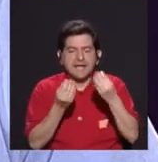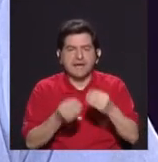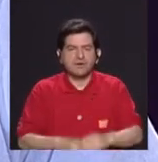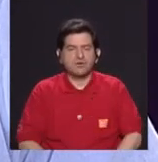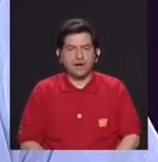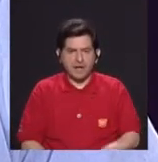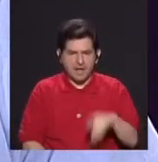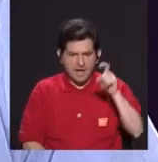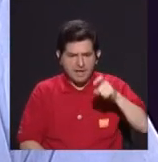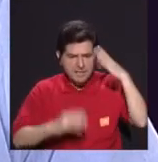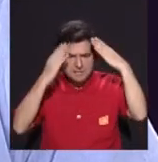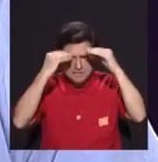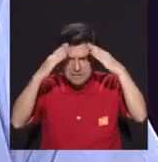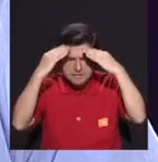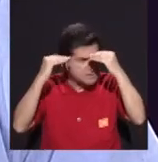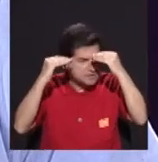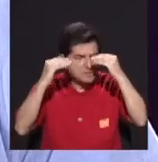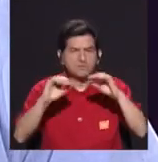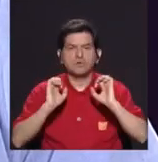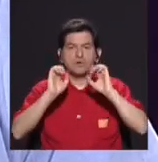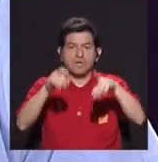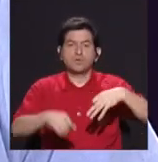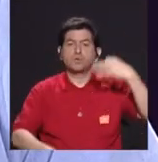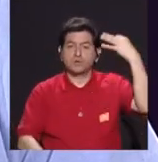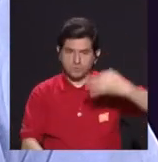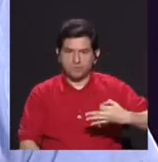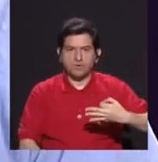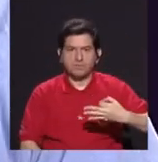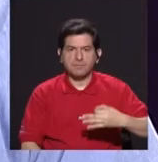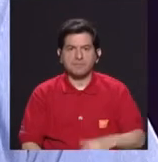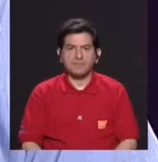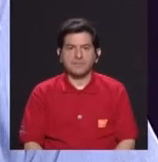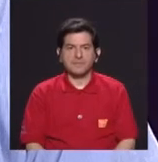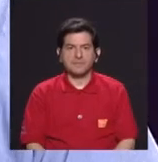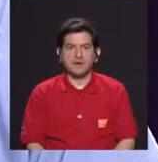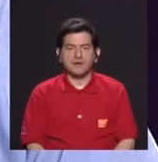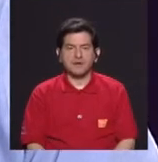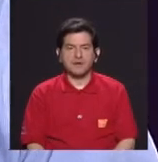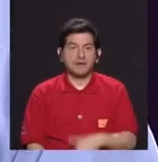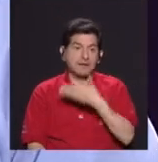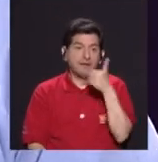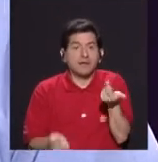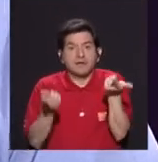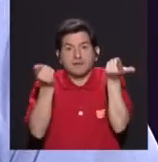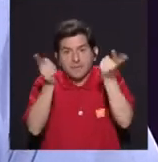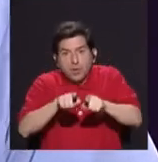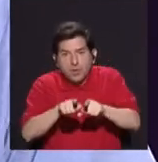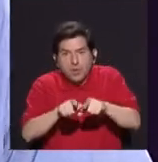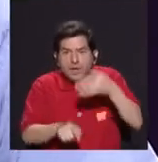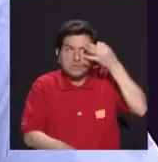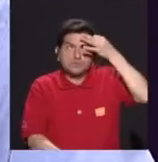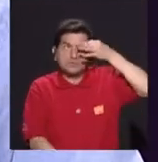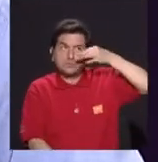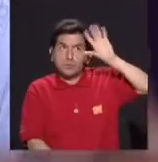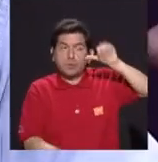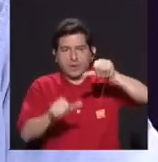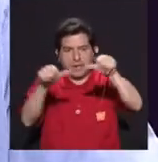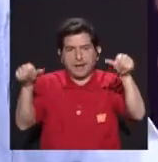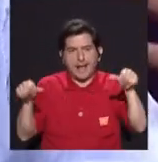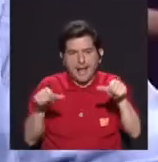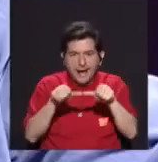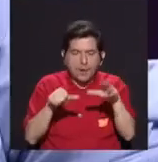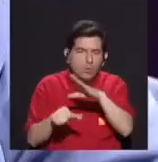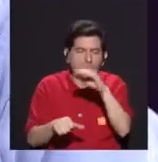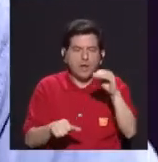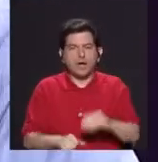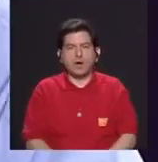informarme y dentro de la educación formal en el mejor de los casos suponemos que en el aula suponemos que